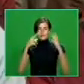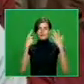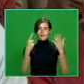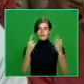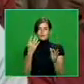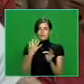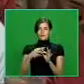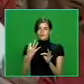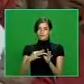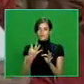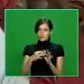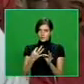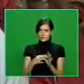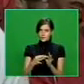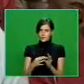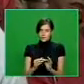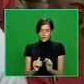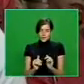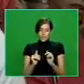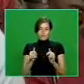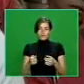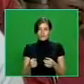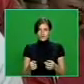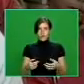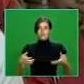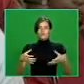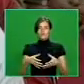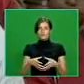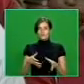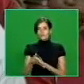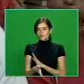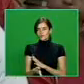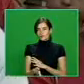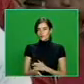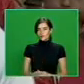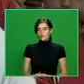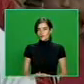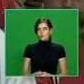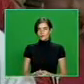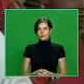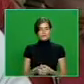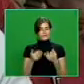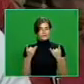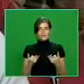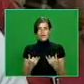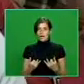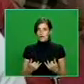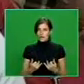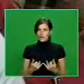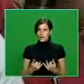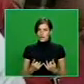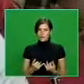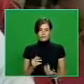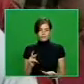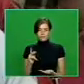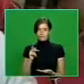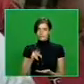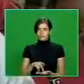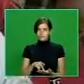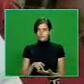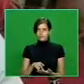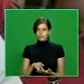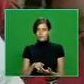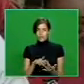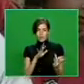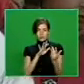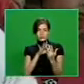de septiembre que es el el lanzamiento del movimiento ya llegar directamente a